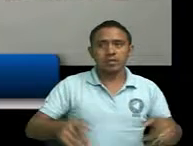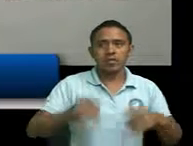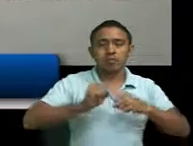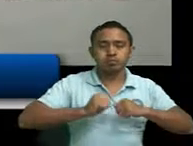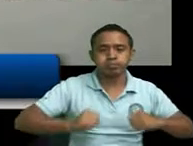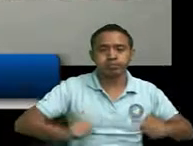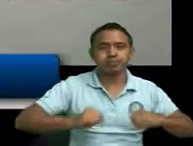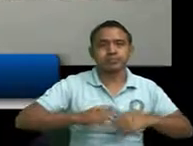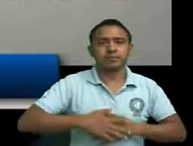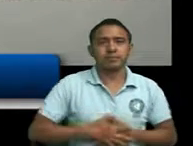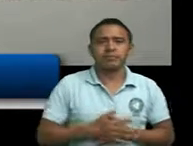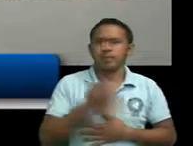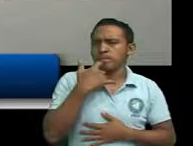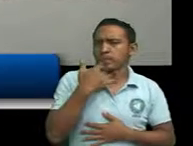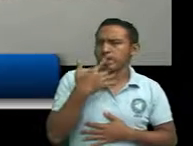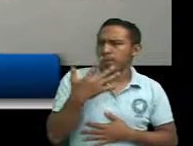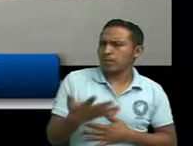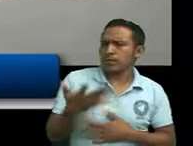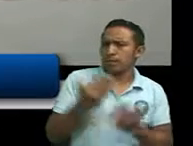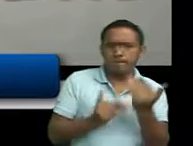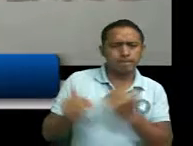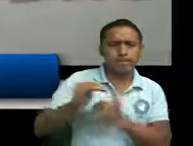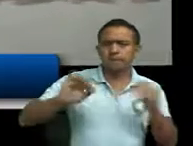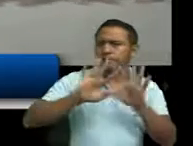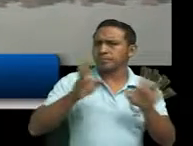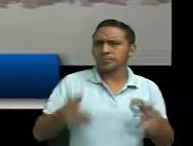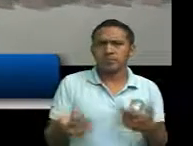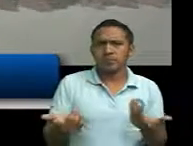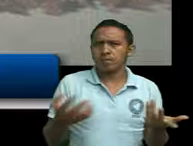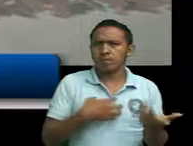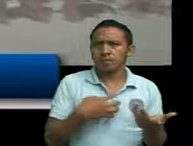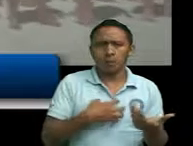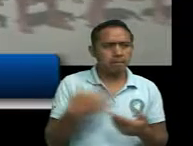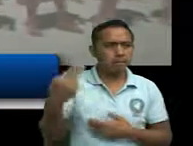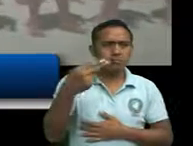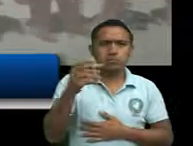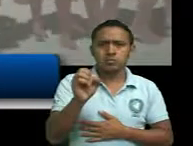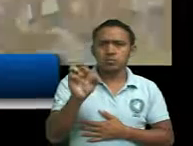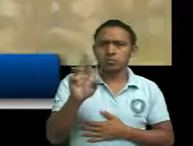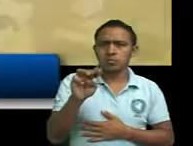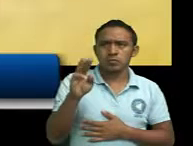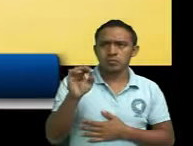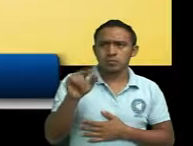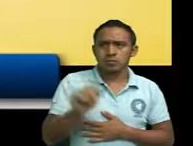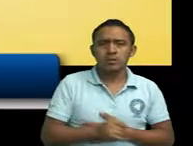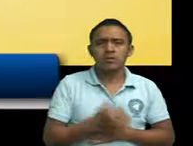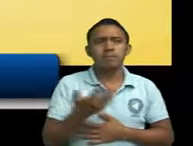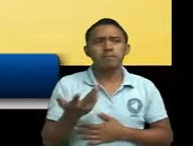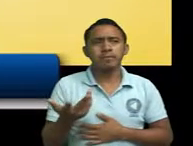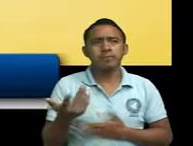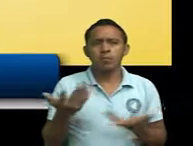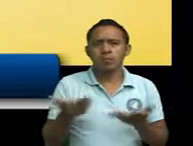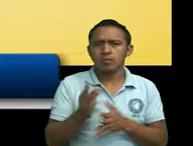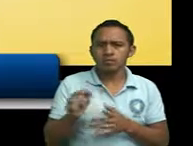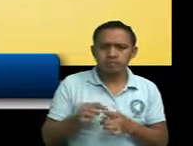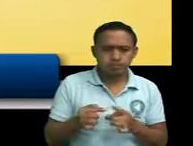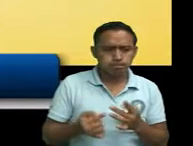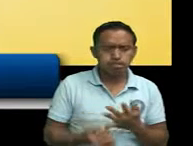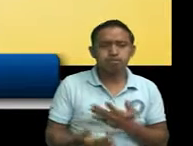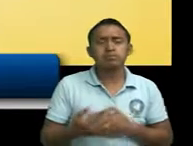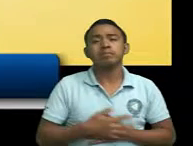obesa. ¿Por qué por las mujeres más? ¿Tiene que ver con las hormonas? Correcto. ¿El cambio hormonal? Sí, hay muchas causas,